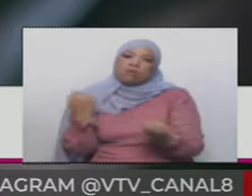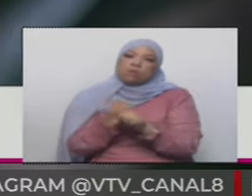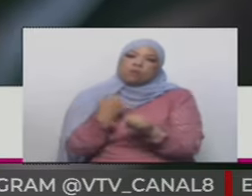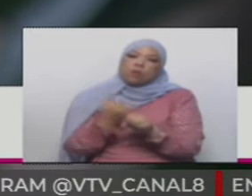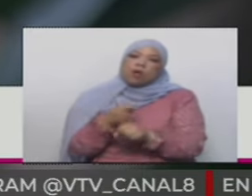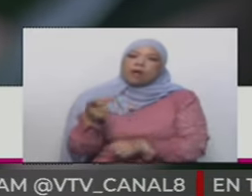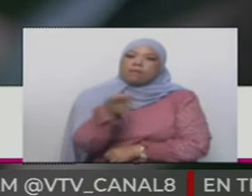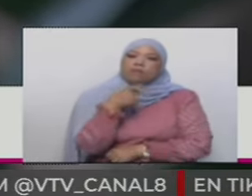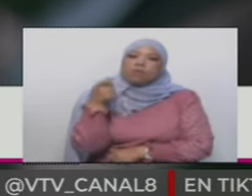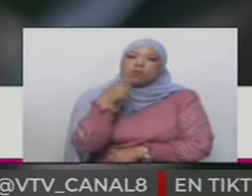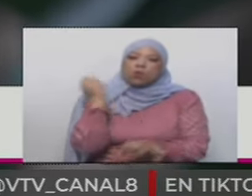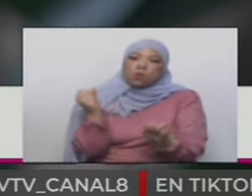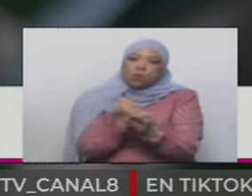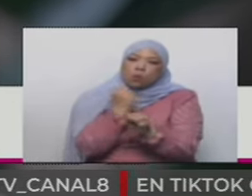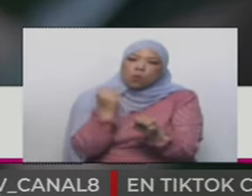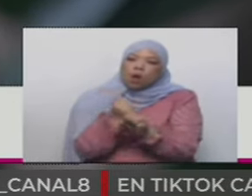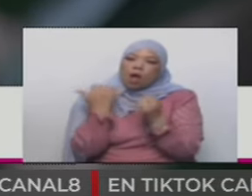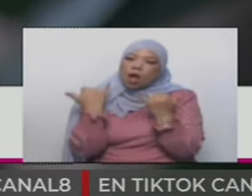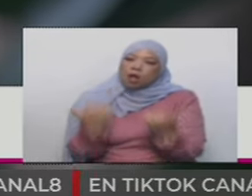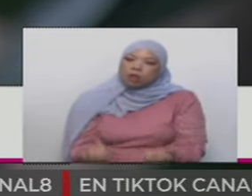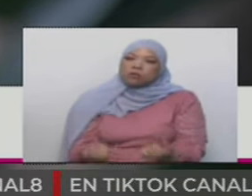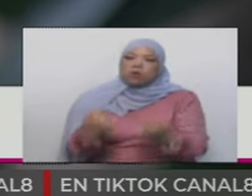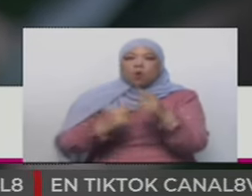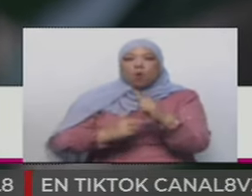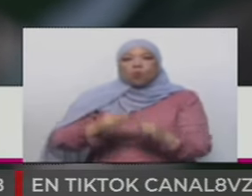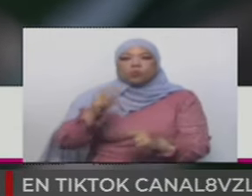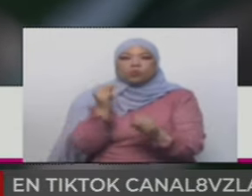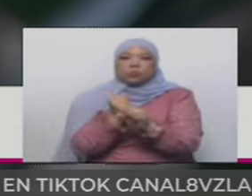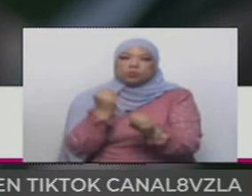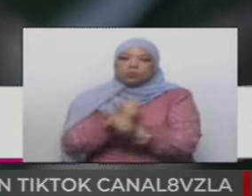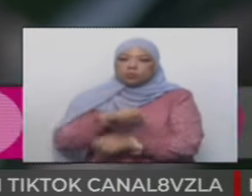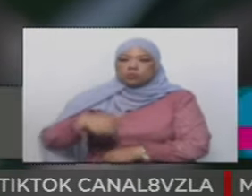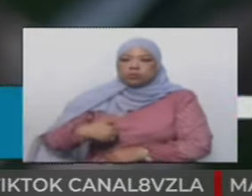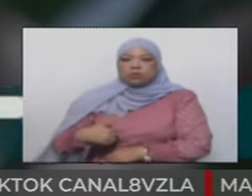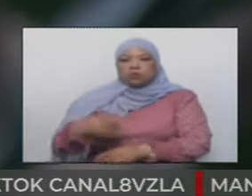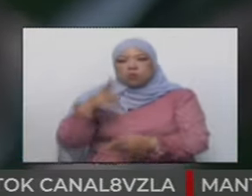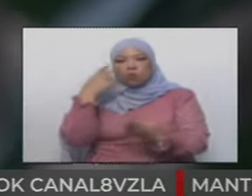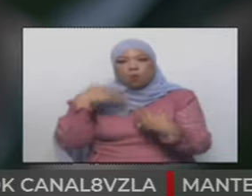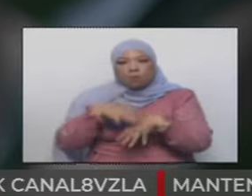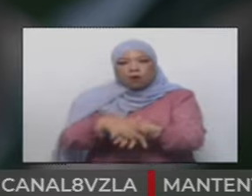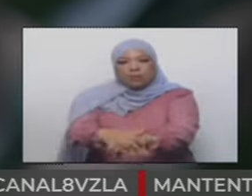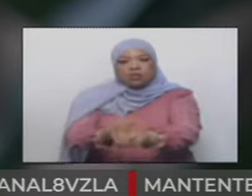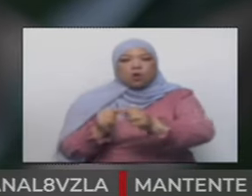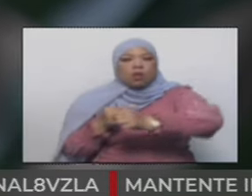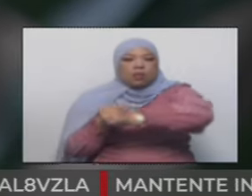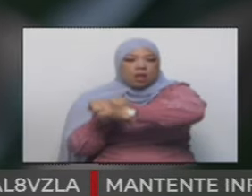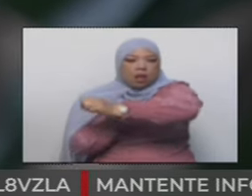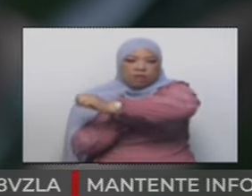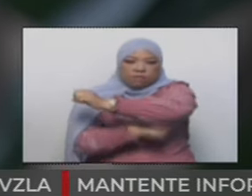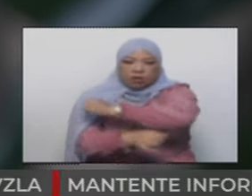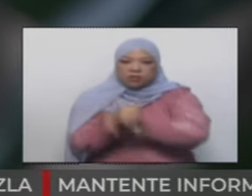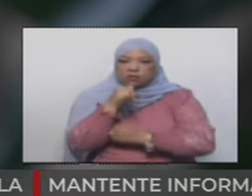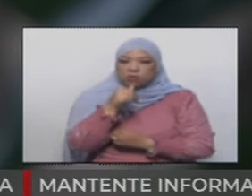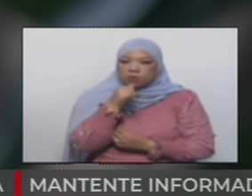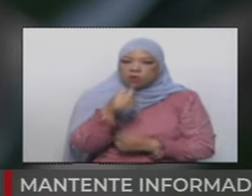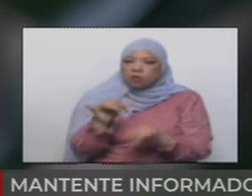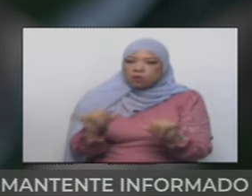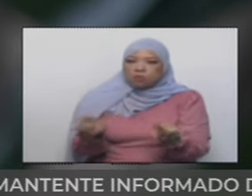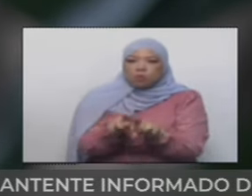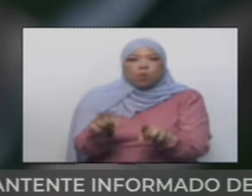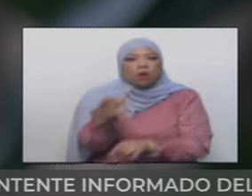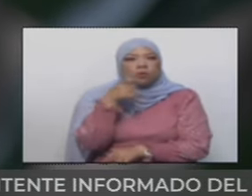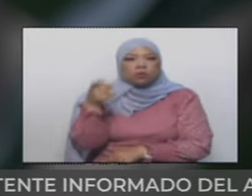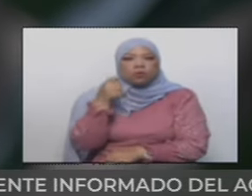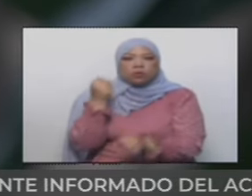buscan esta construcción a través de la formación de las bases y asimismo